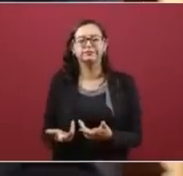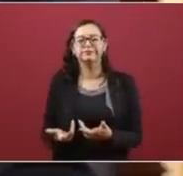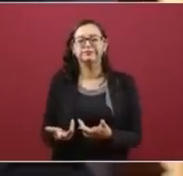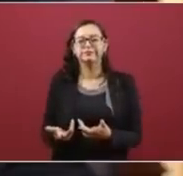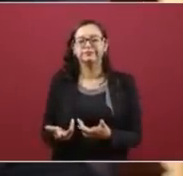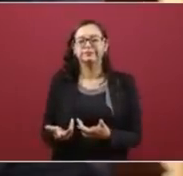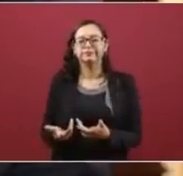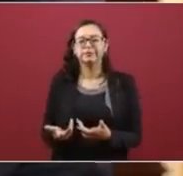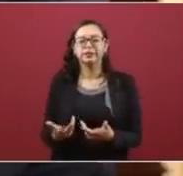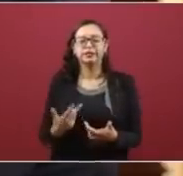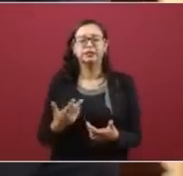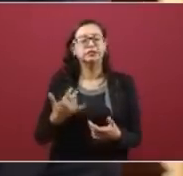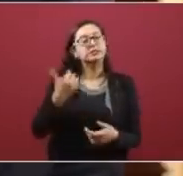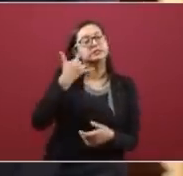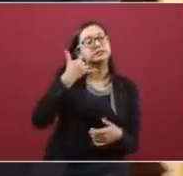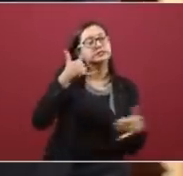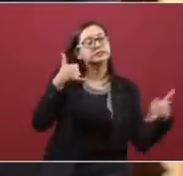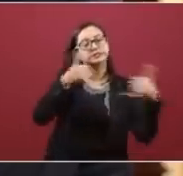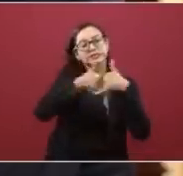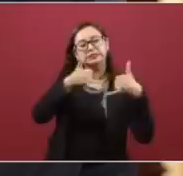Se hablaban por teléfono.